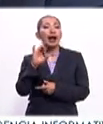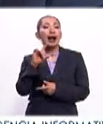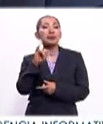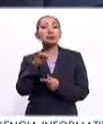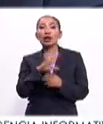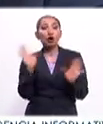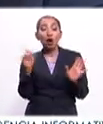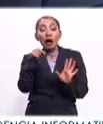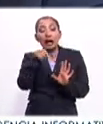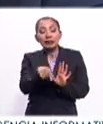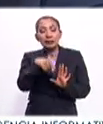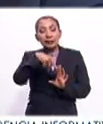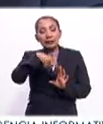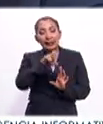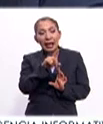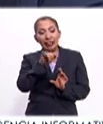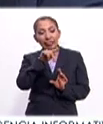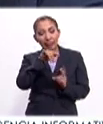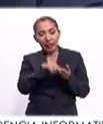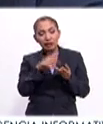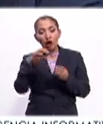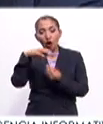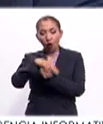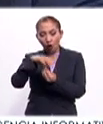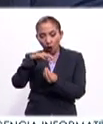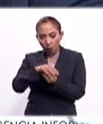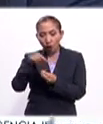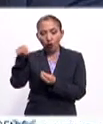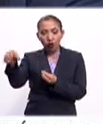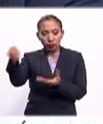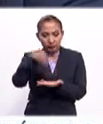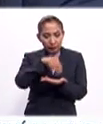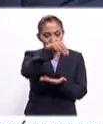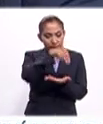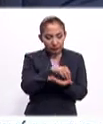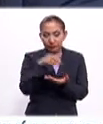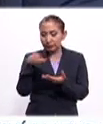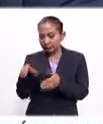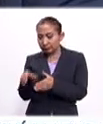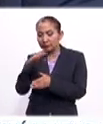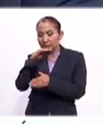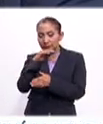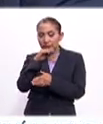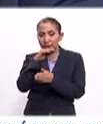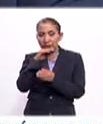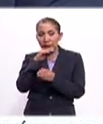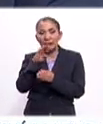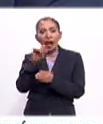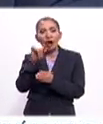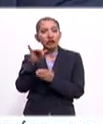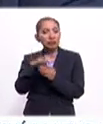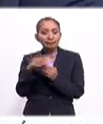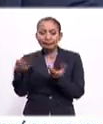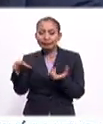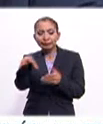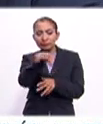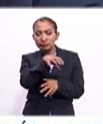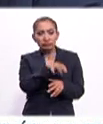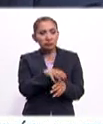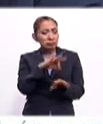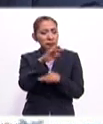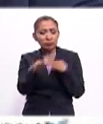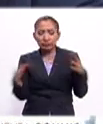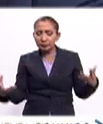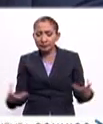y calabaza, sino que son quelites, aparecen algunos hongos, hay pequeños elotes, etcétera, etcétera, ¿no? O